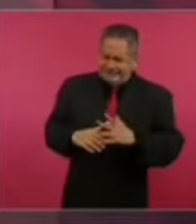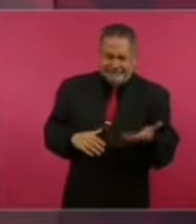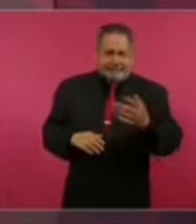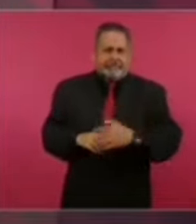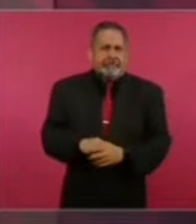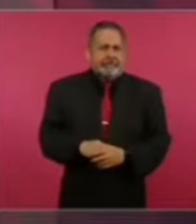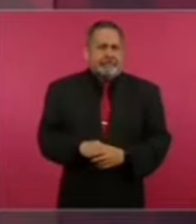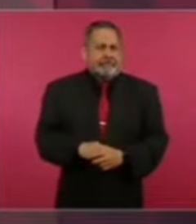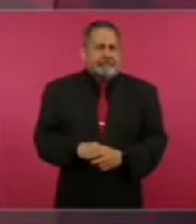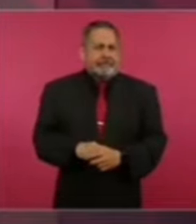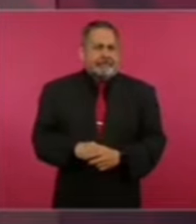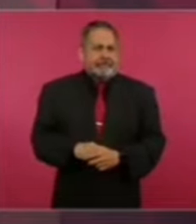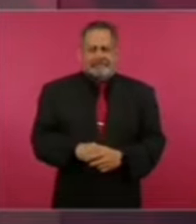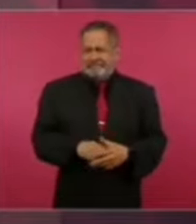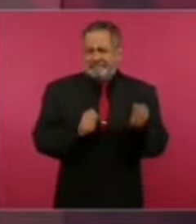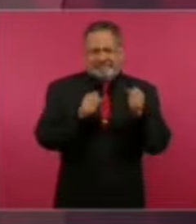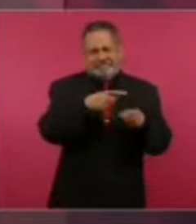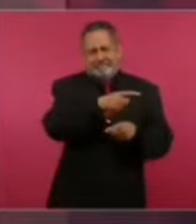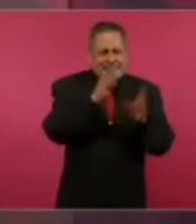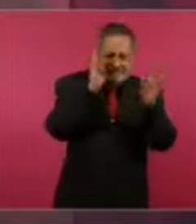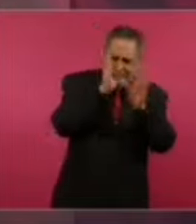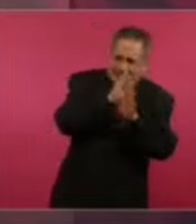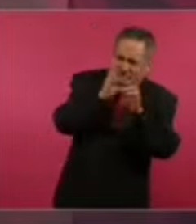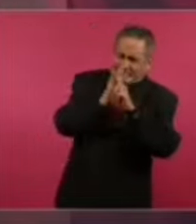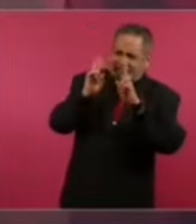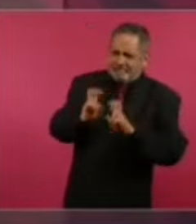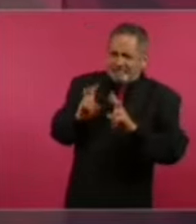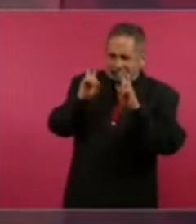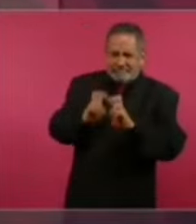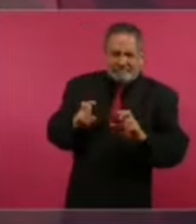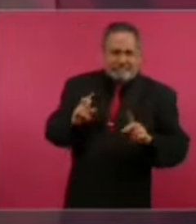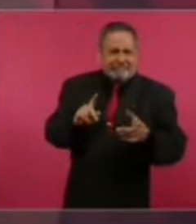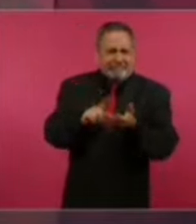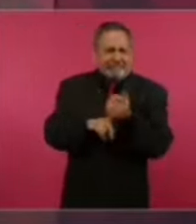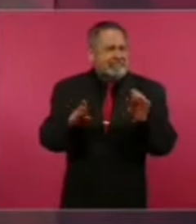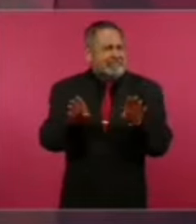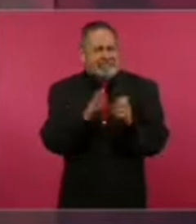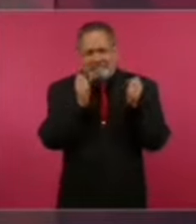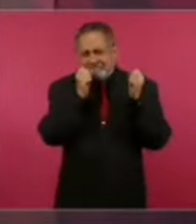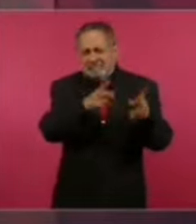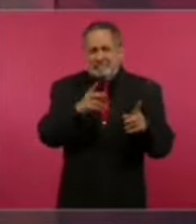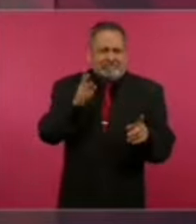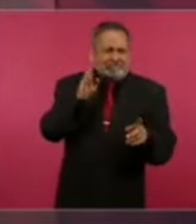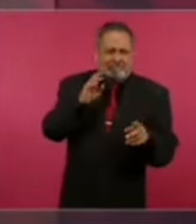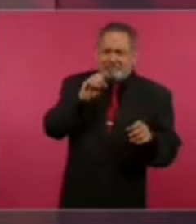Si lo que sobran son las golondrinas en el alambre,